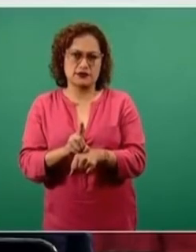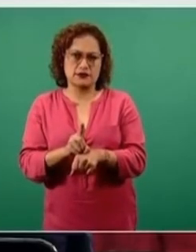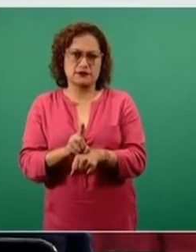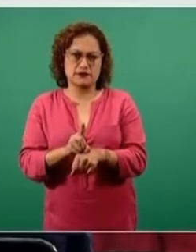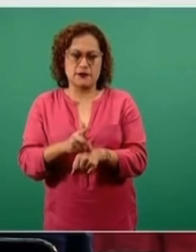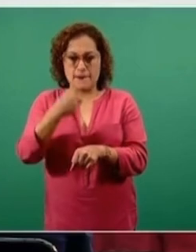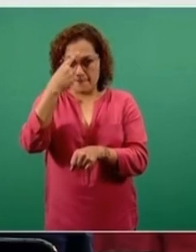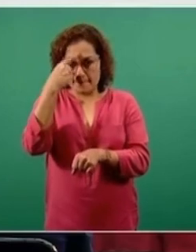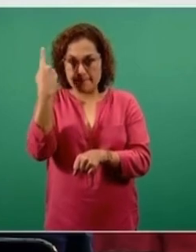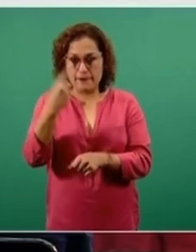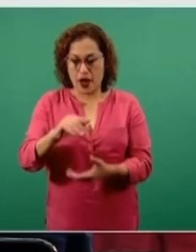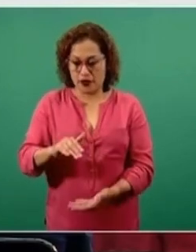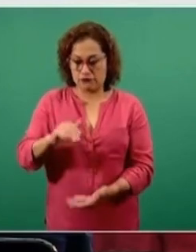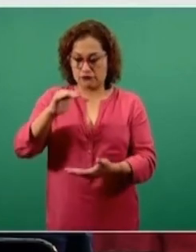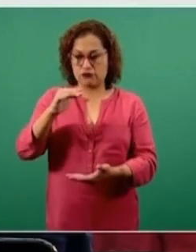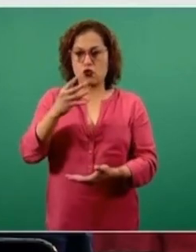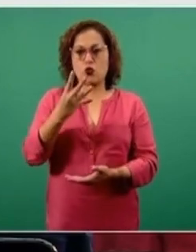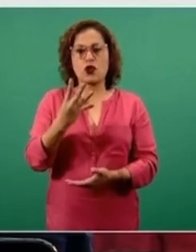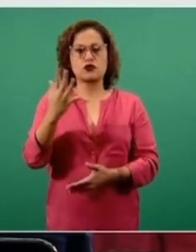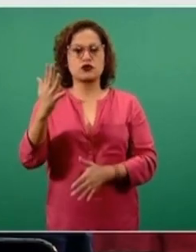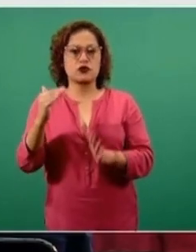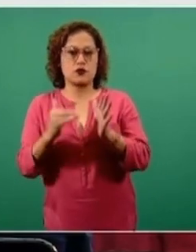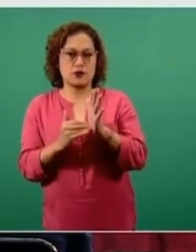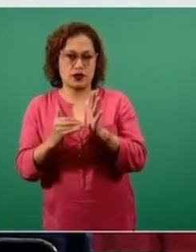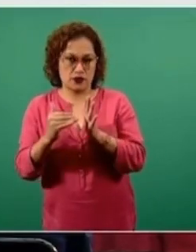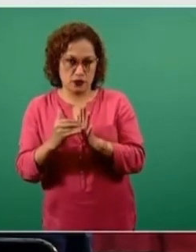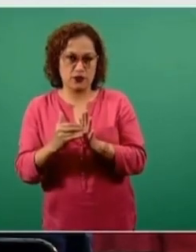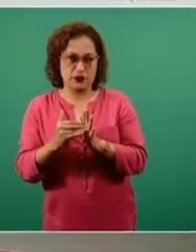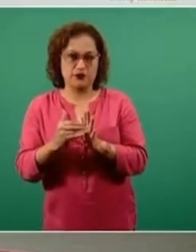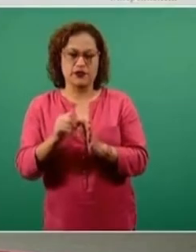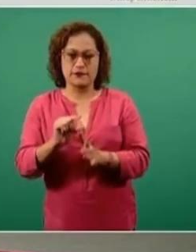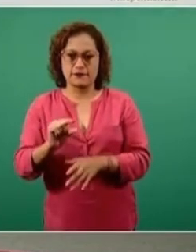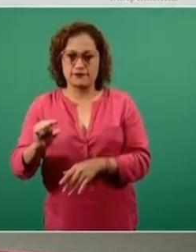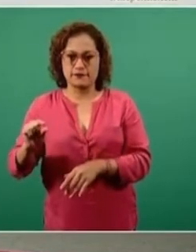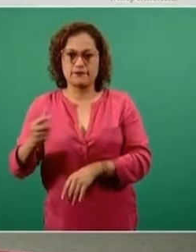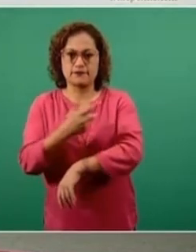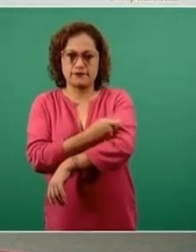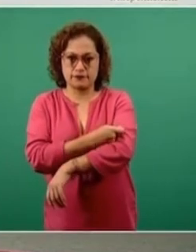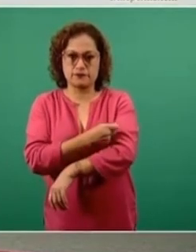4.5 a 5 millones de dosis. Una vez que llegan, se ponen al día